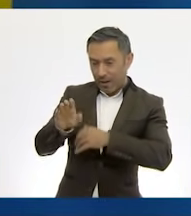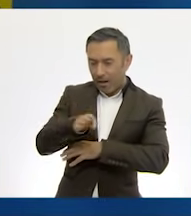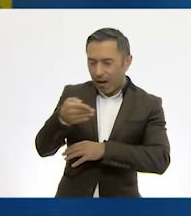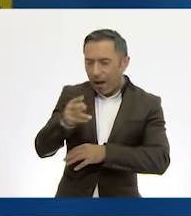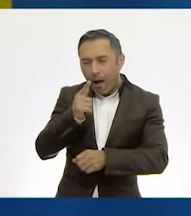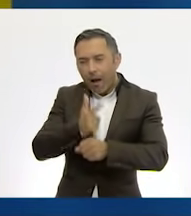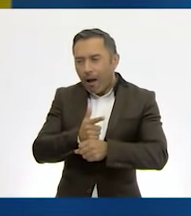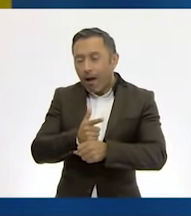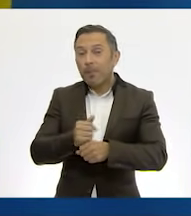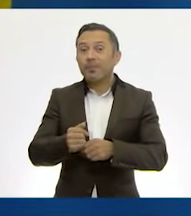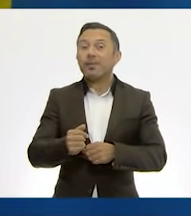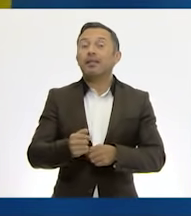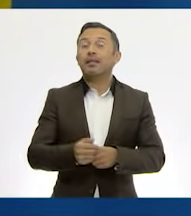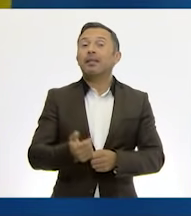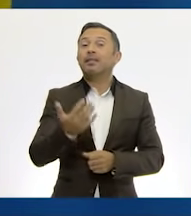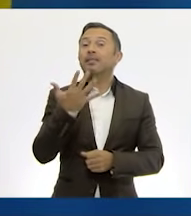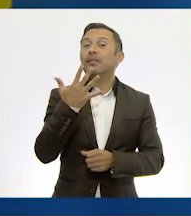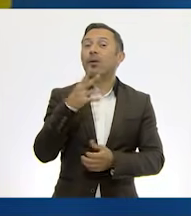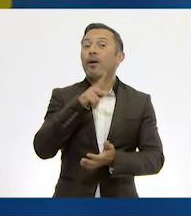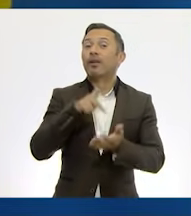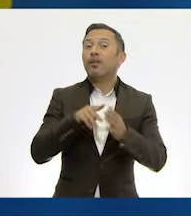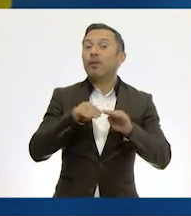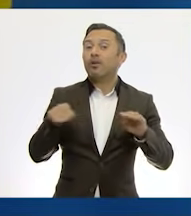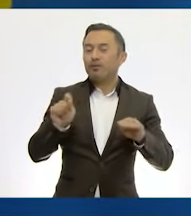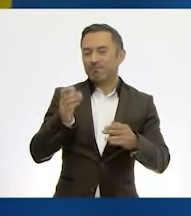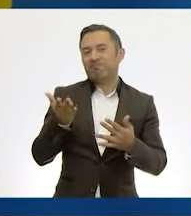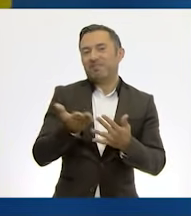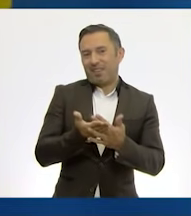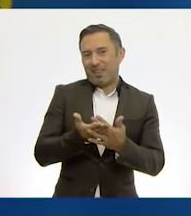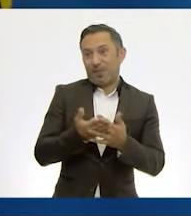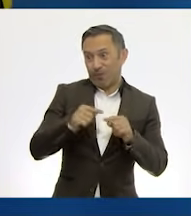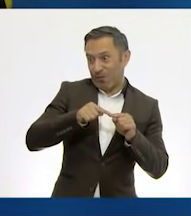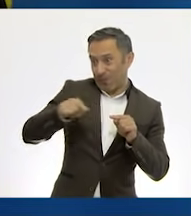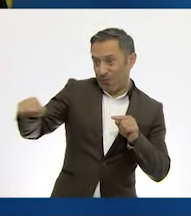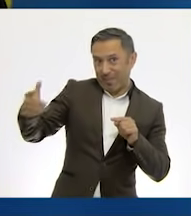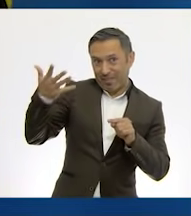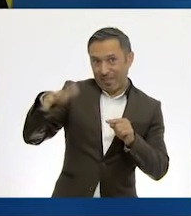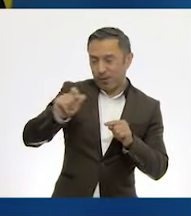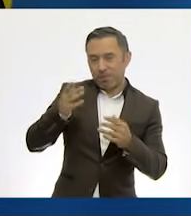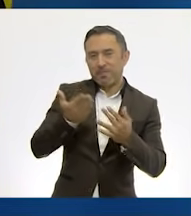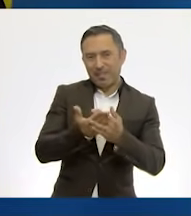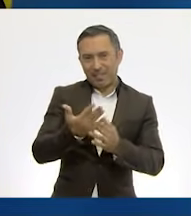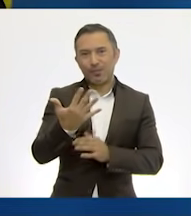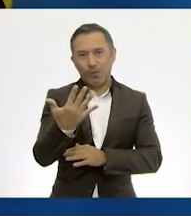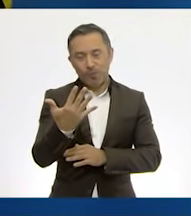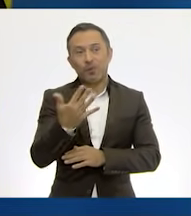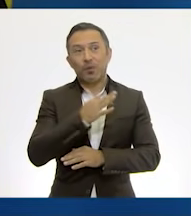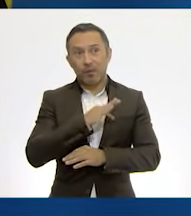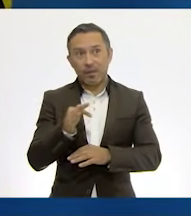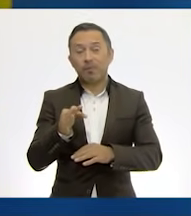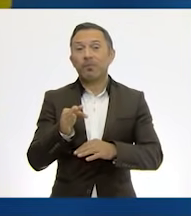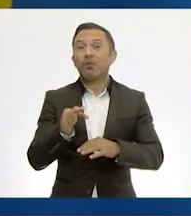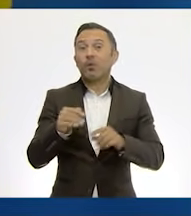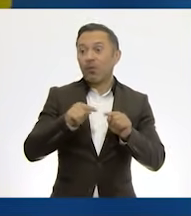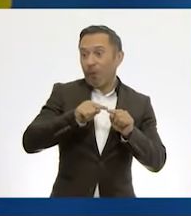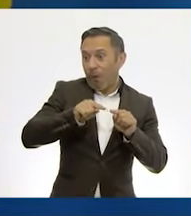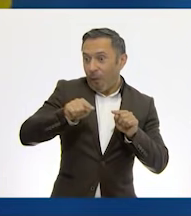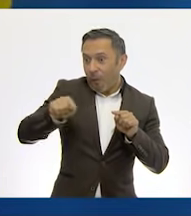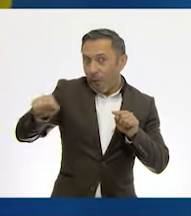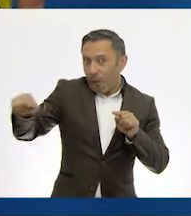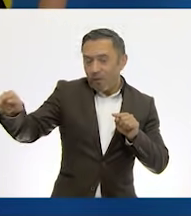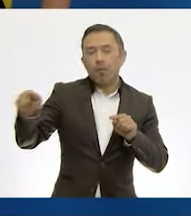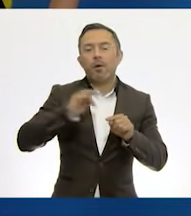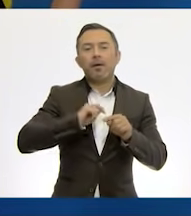cinco kilómetros es la mitad del trayecto total y que en una fracción eso corresponde a un medio de todo el trayecto.